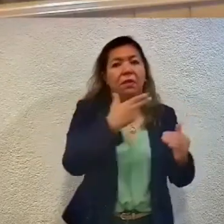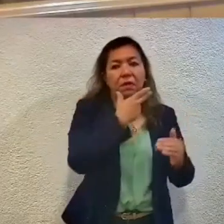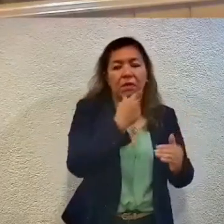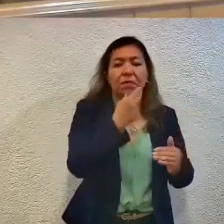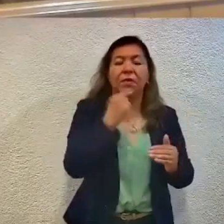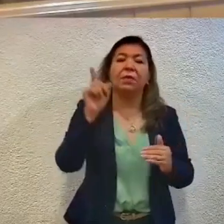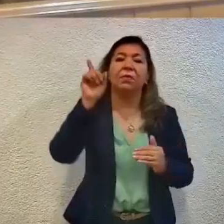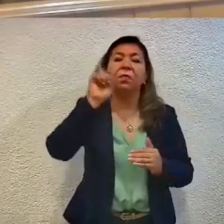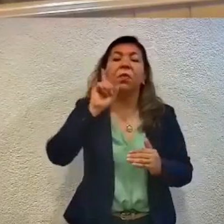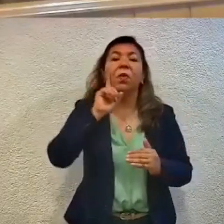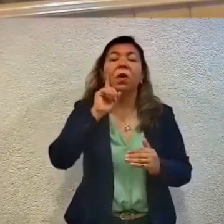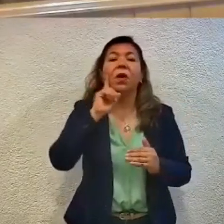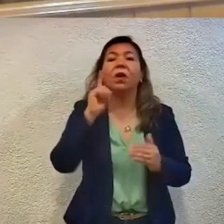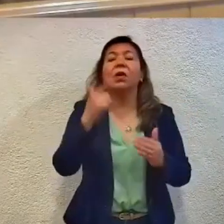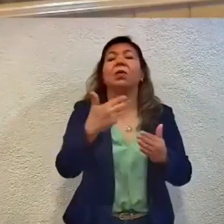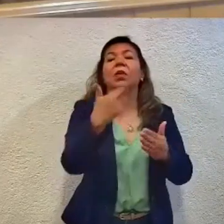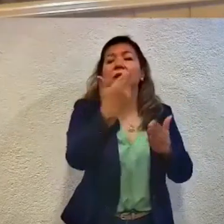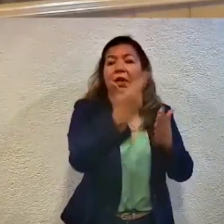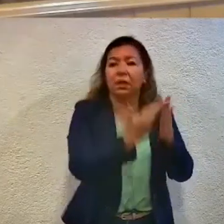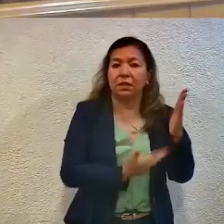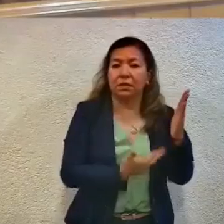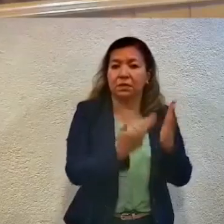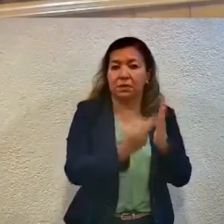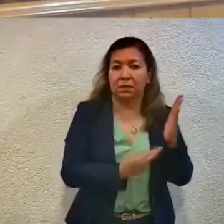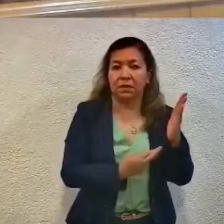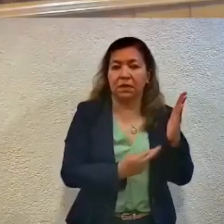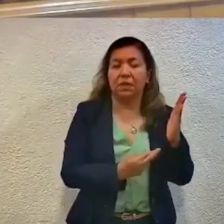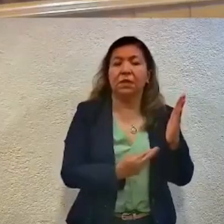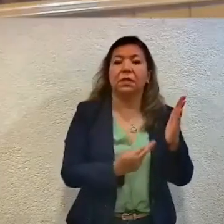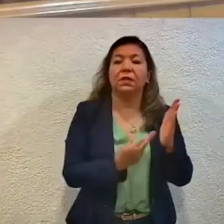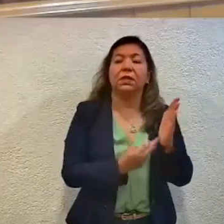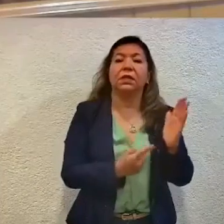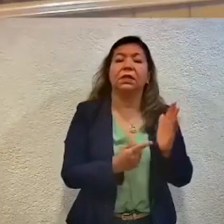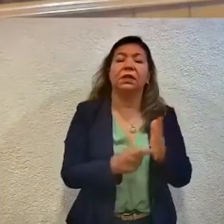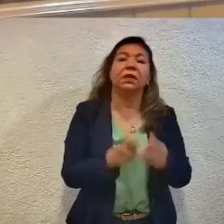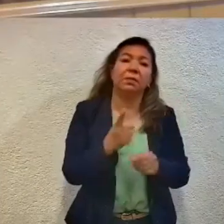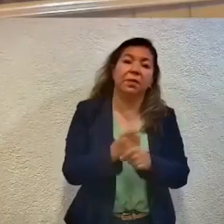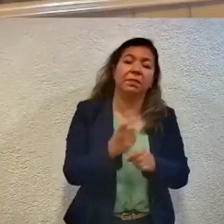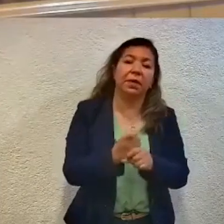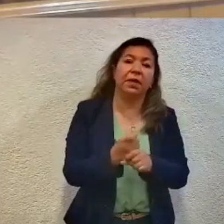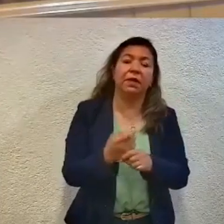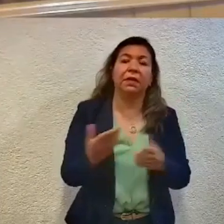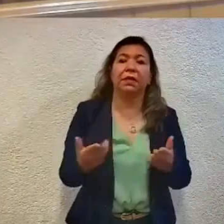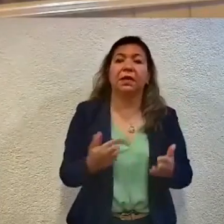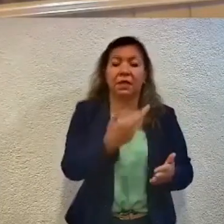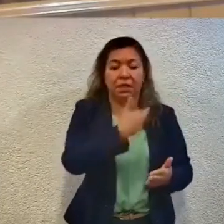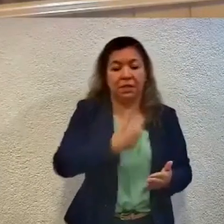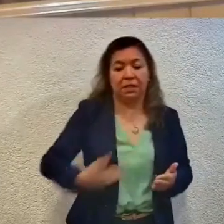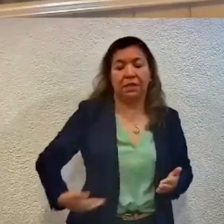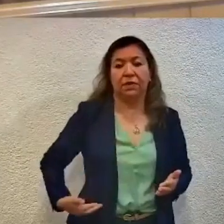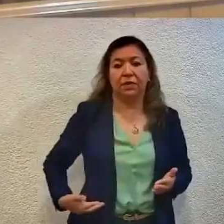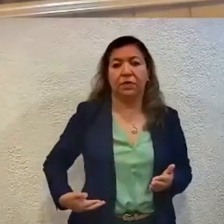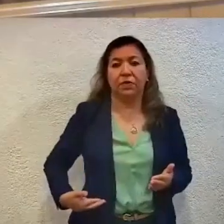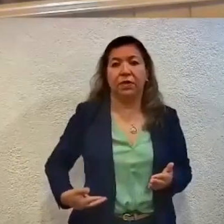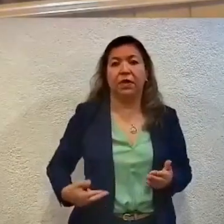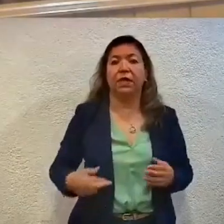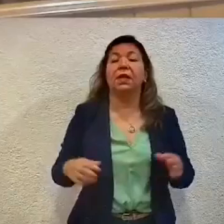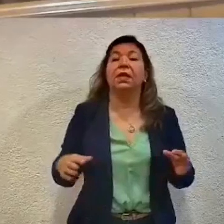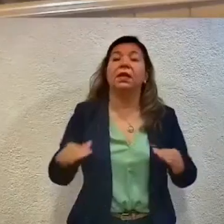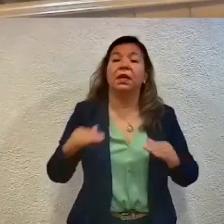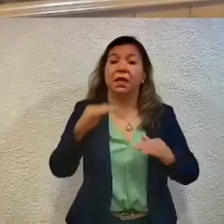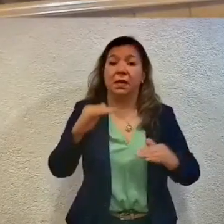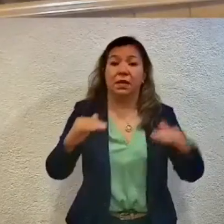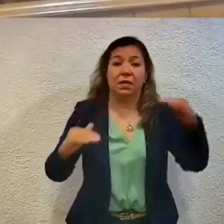de género, toda vez que, acorde a las reglas, en la primera parte del procedimiento realizó la asignación de las